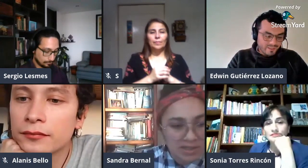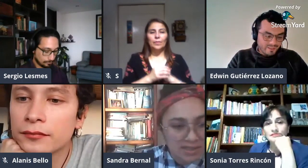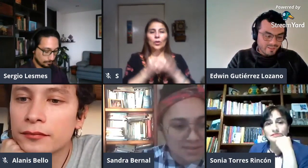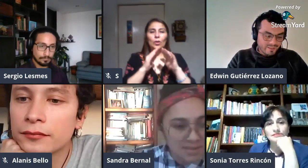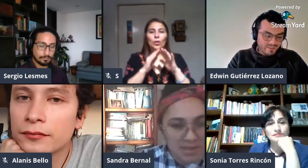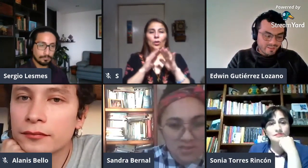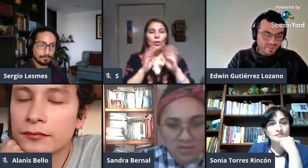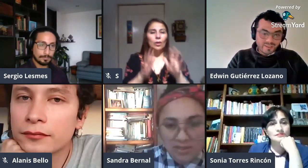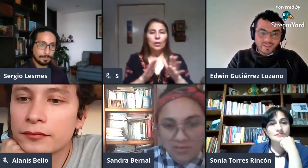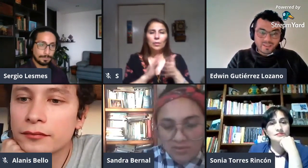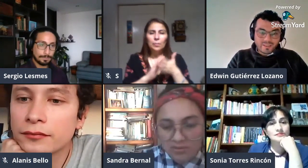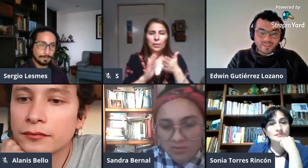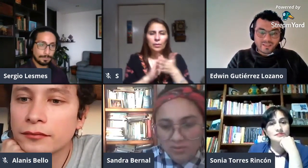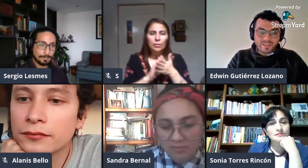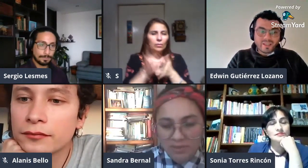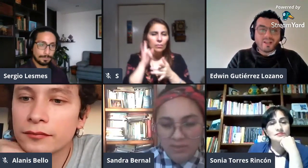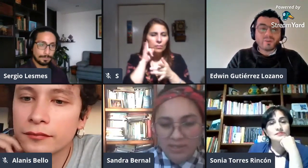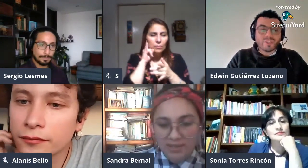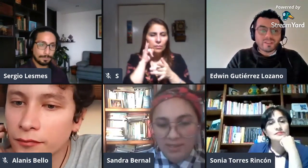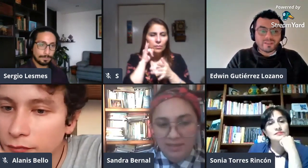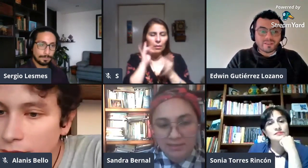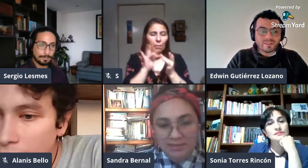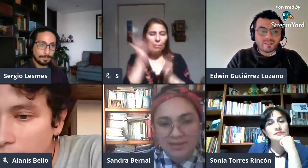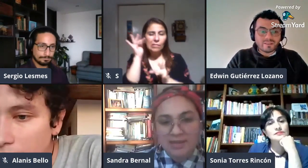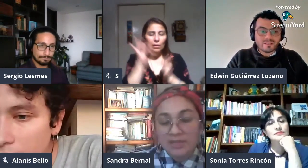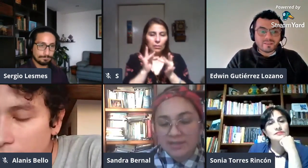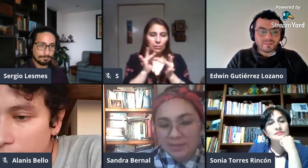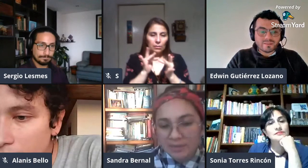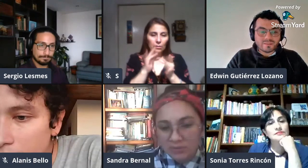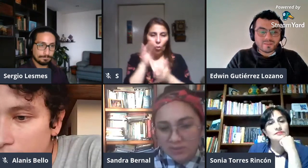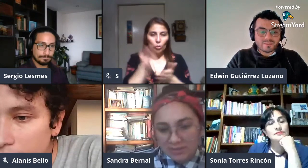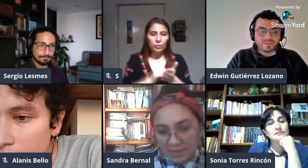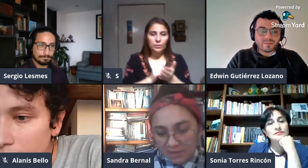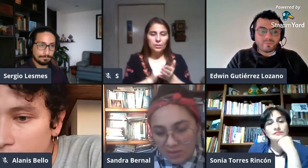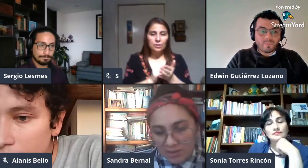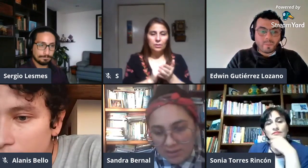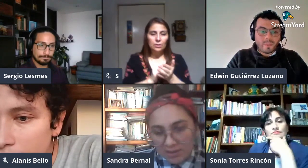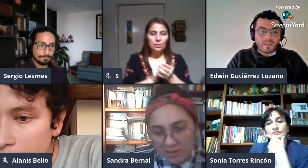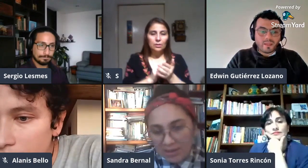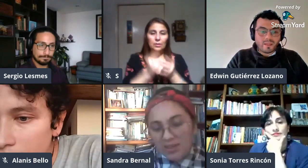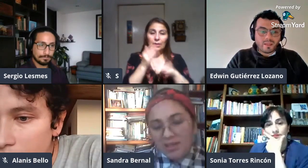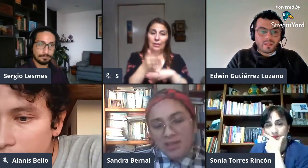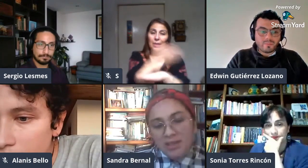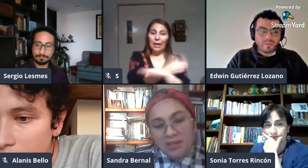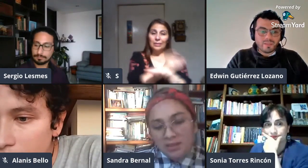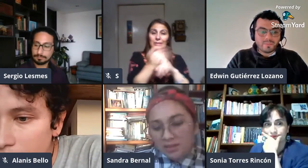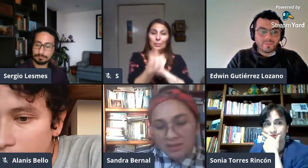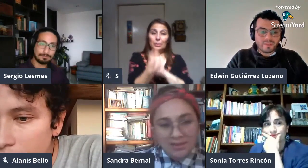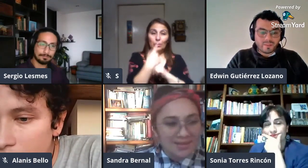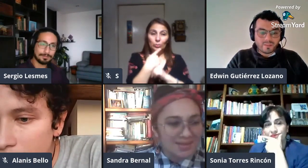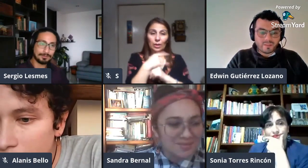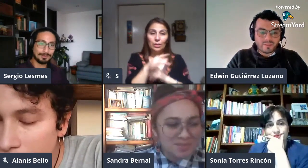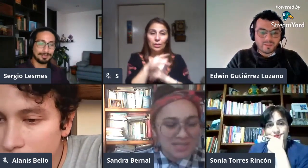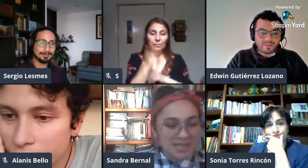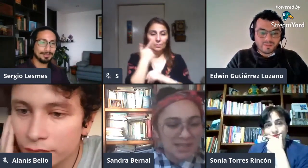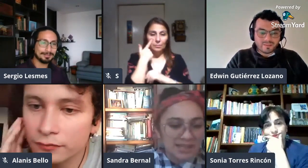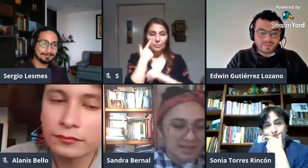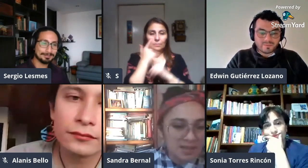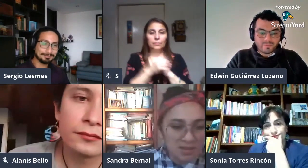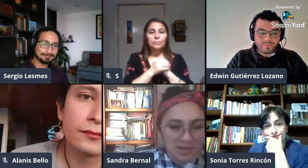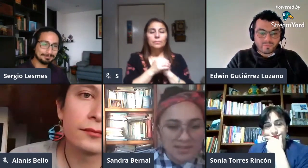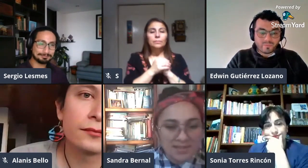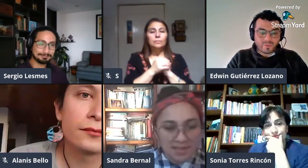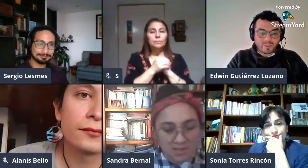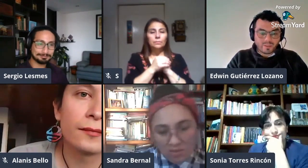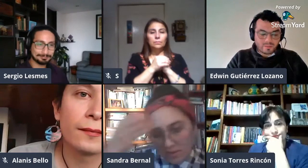Perdón, Edwin, es que me desconecté un segundo, pero quería, okay, frente a la pregunta anterior. Hola. Vale. Pues en línea